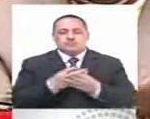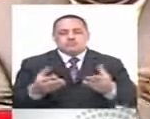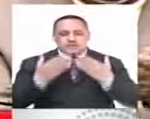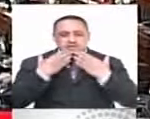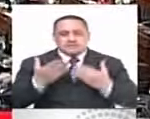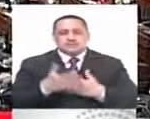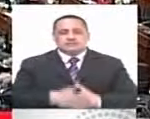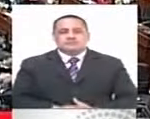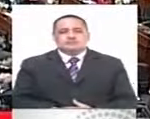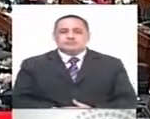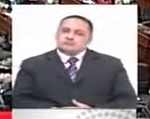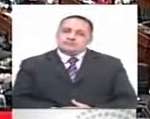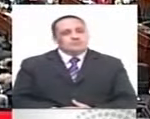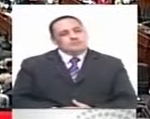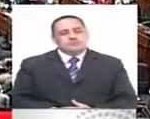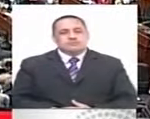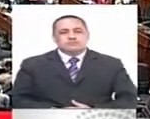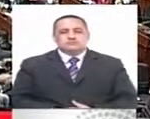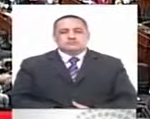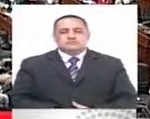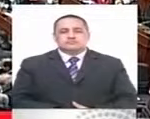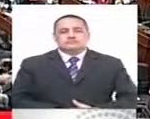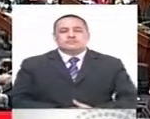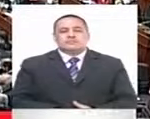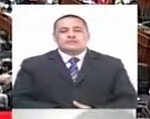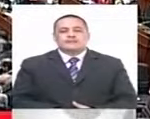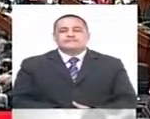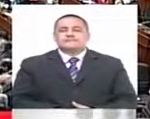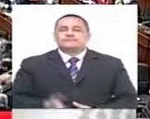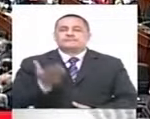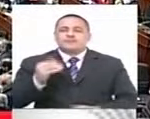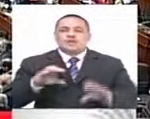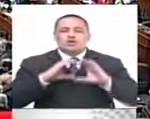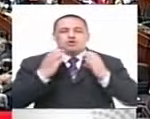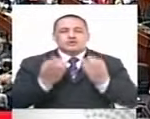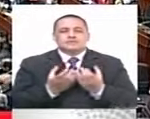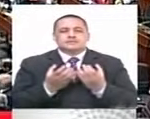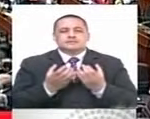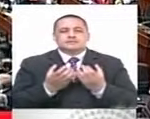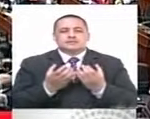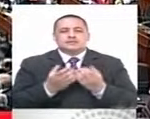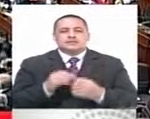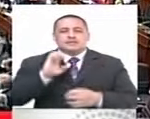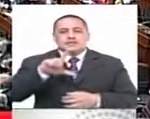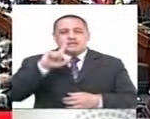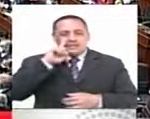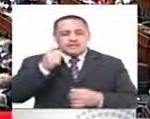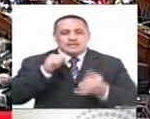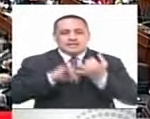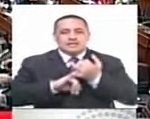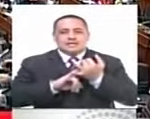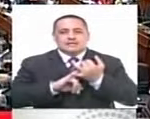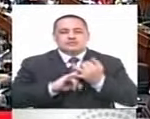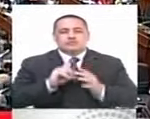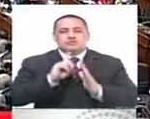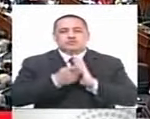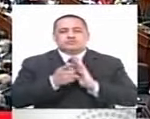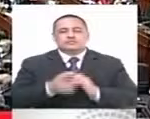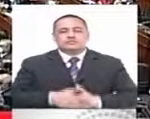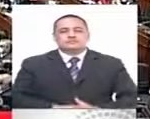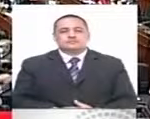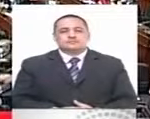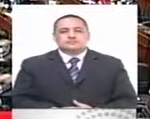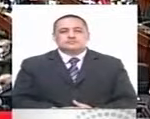gracias. Congresista Elías Varas, por un minuto.